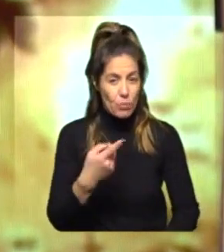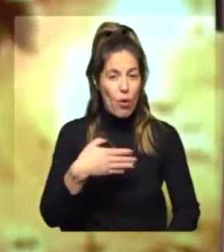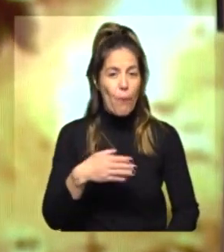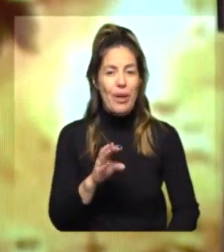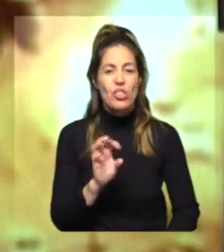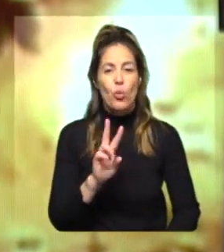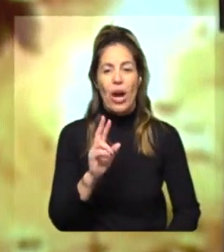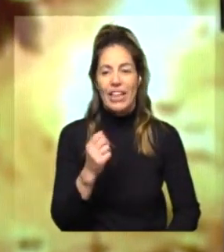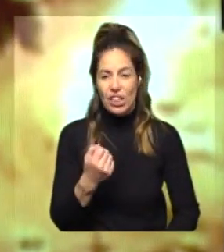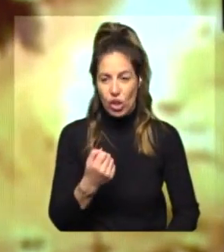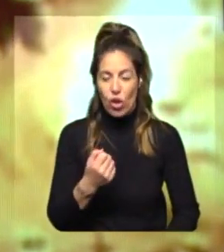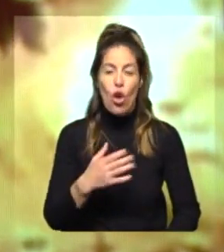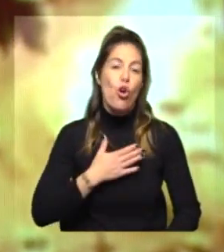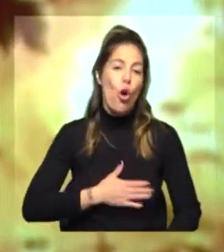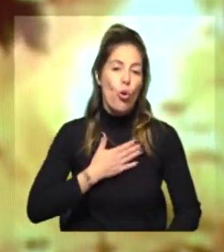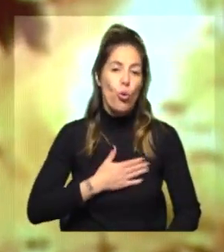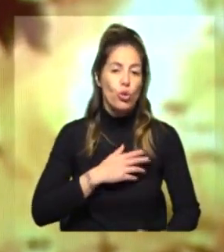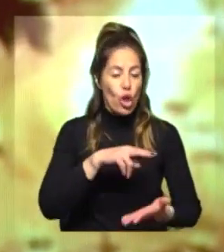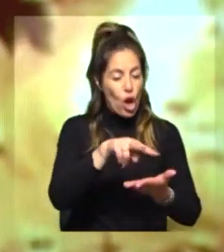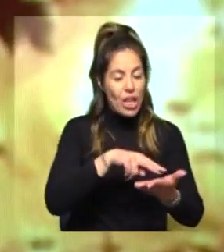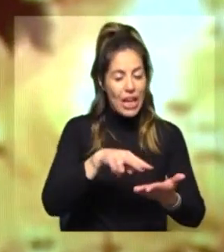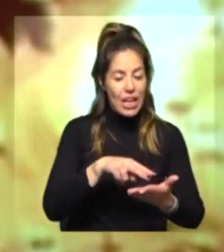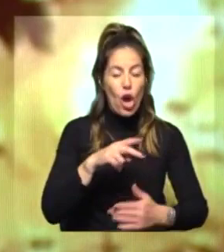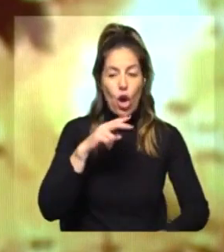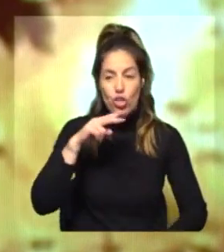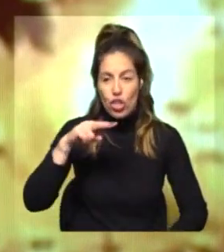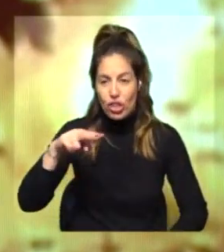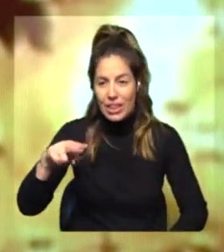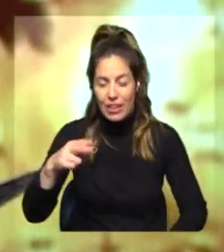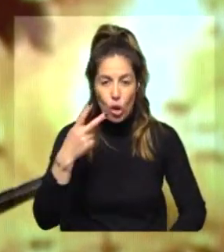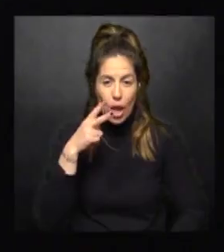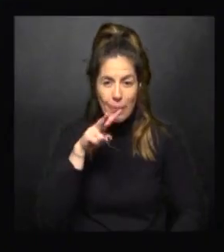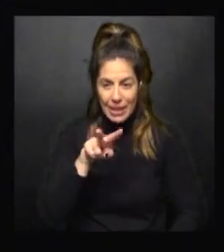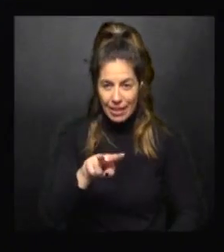con muchísimo gusto les Leo sosteniendo la